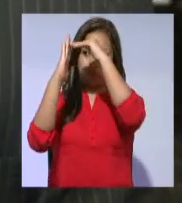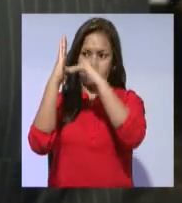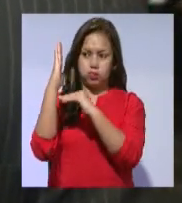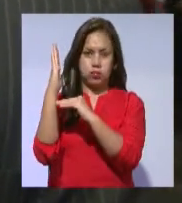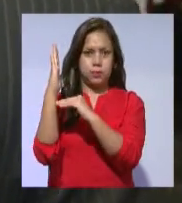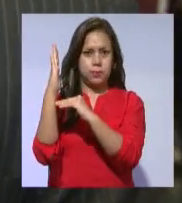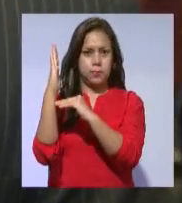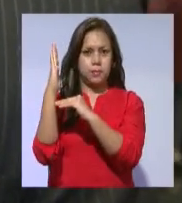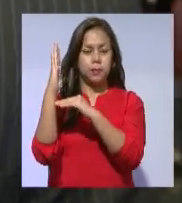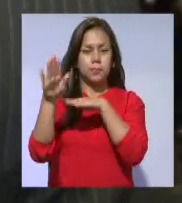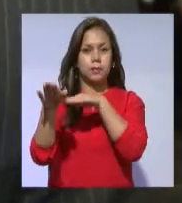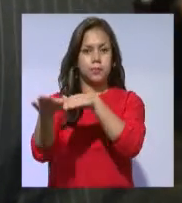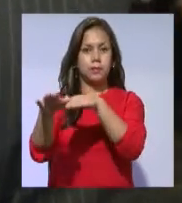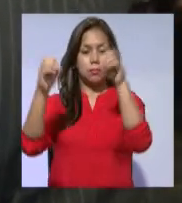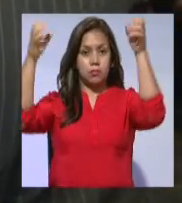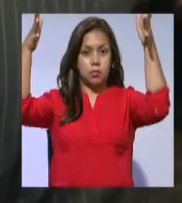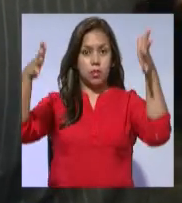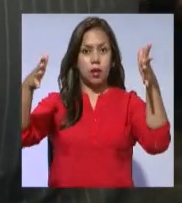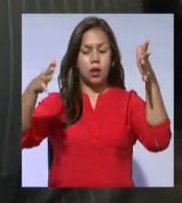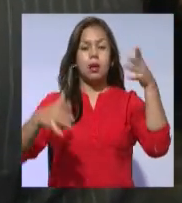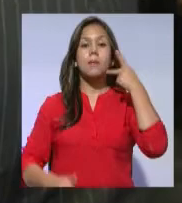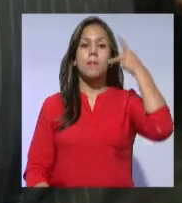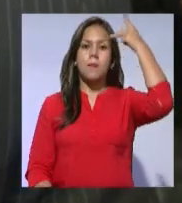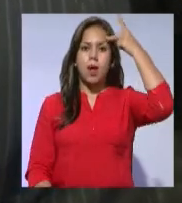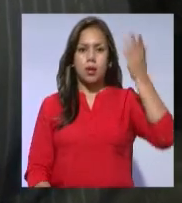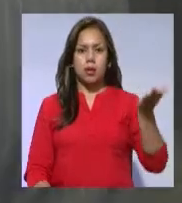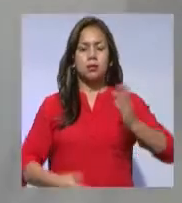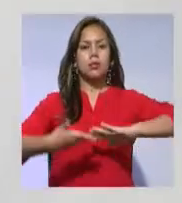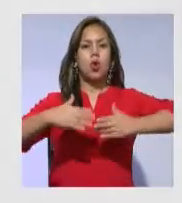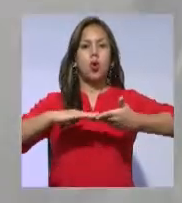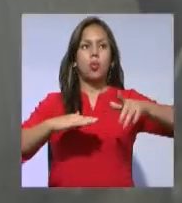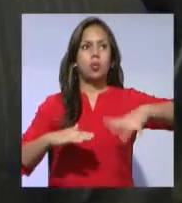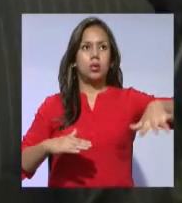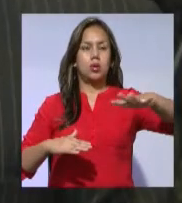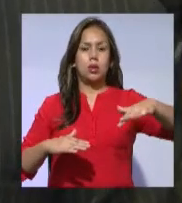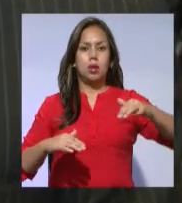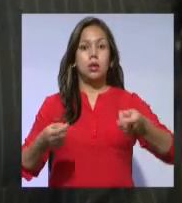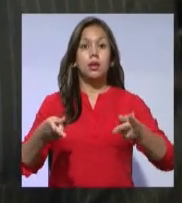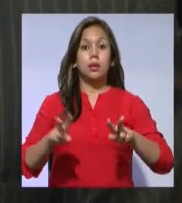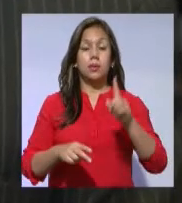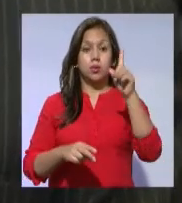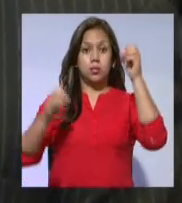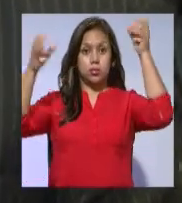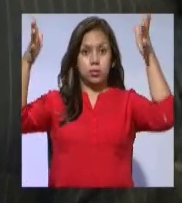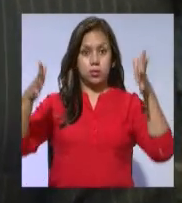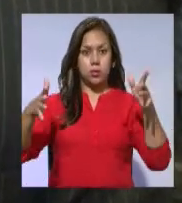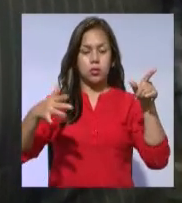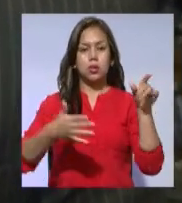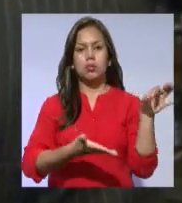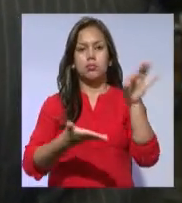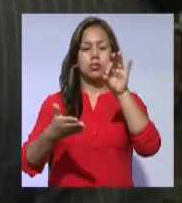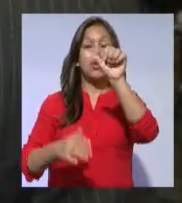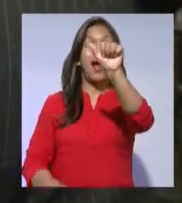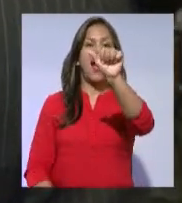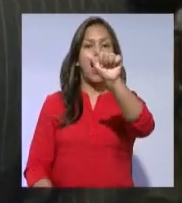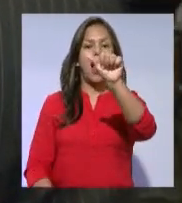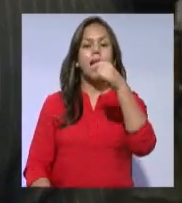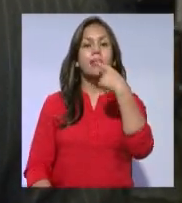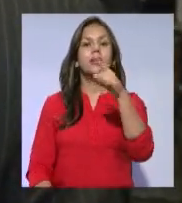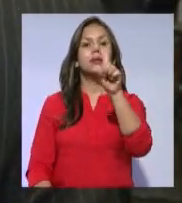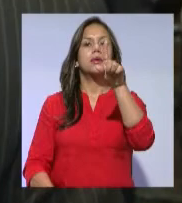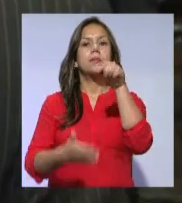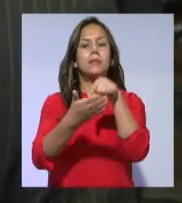de docentes padres de familia o sea de la comunidad educativa realmente un docente en categoría está percibiendo